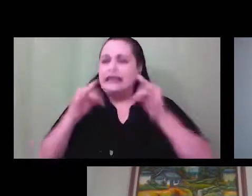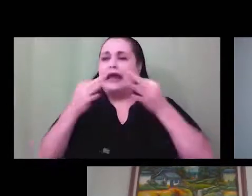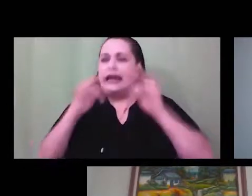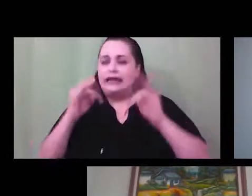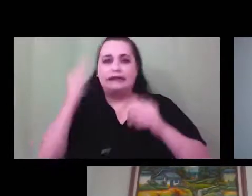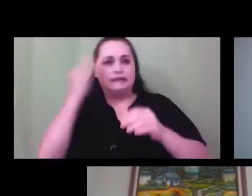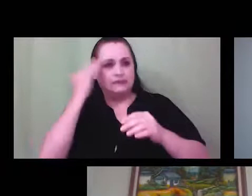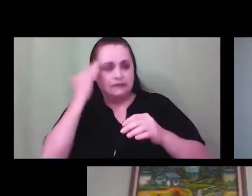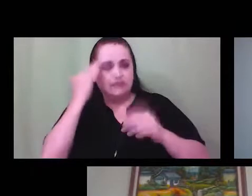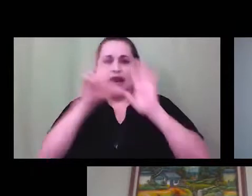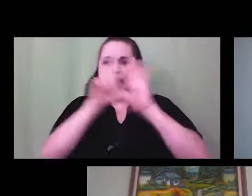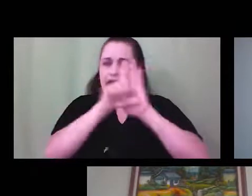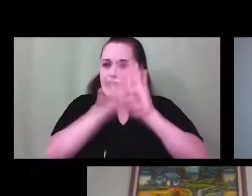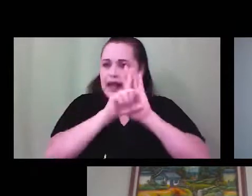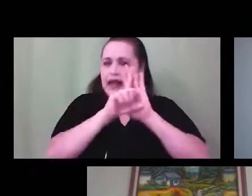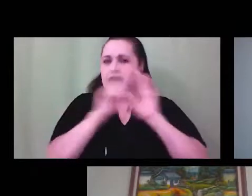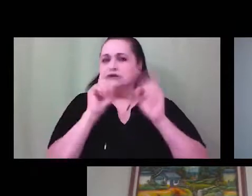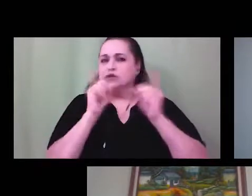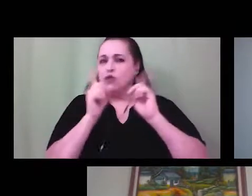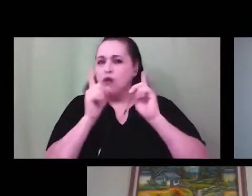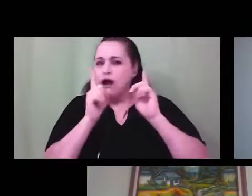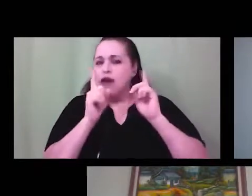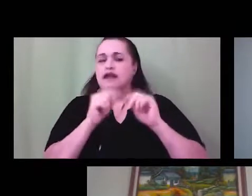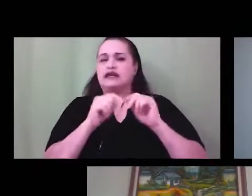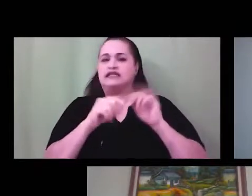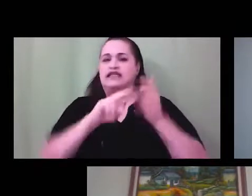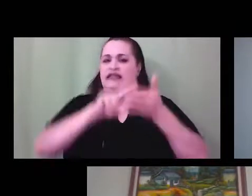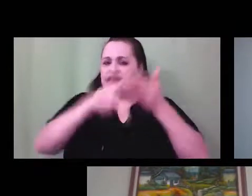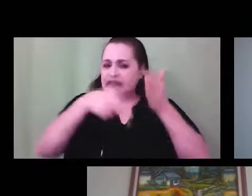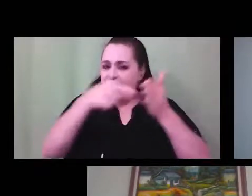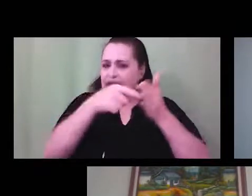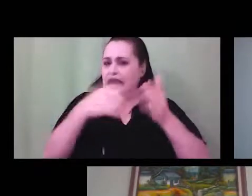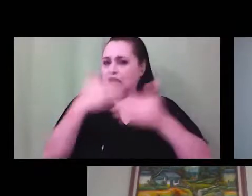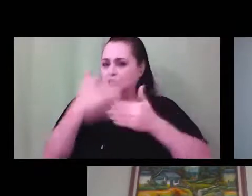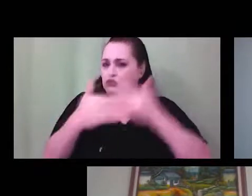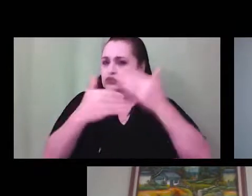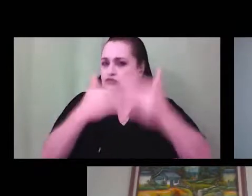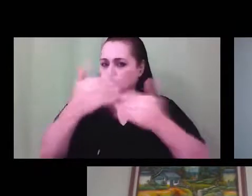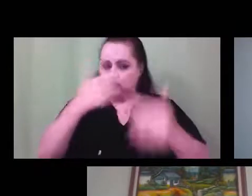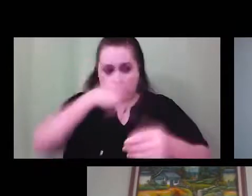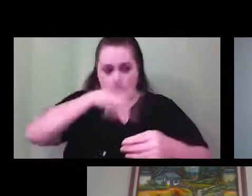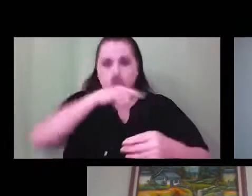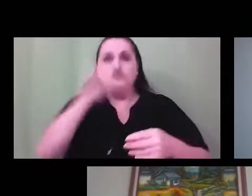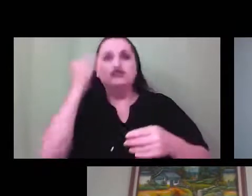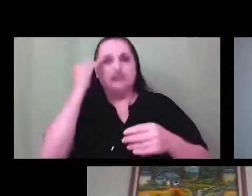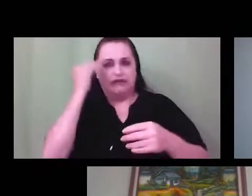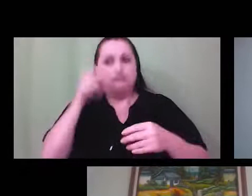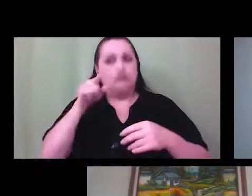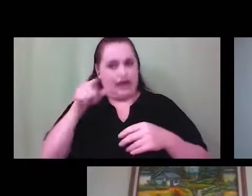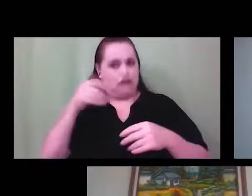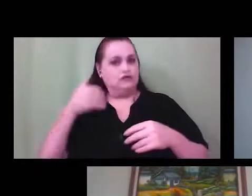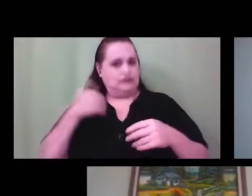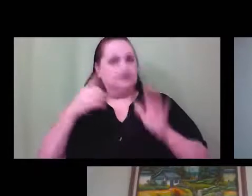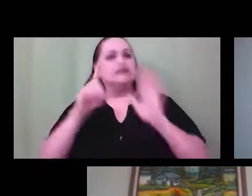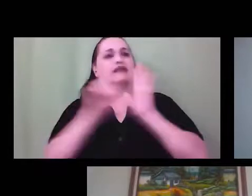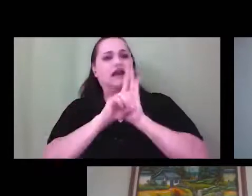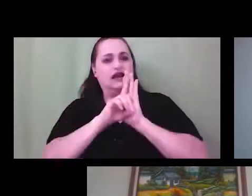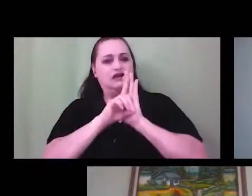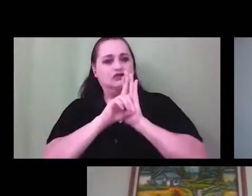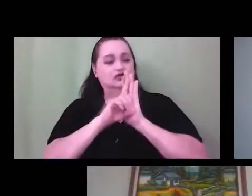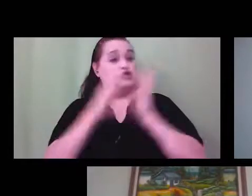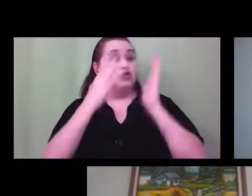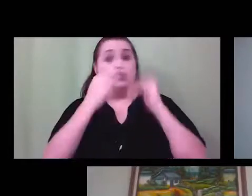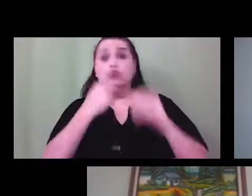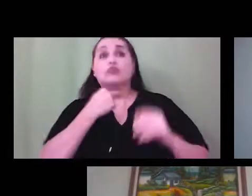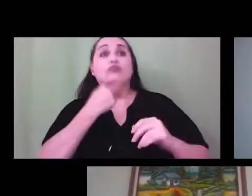empaparnos sobre las leyes que hay, decretos que van saliendo, porque nosotros sabemos que ellos tienen derechos y si no tienen voz,